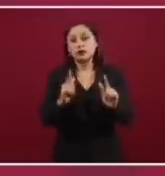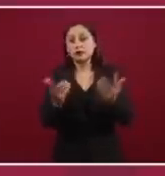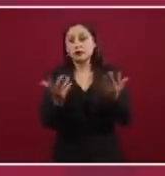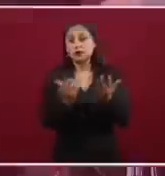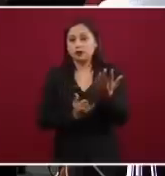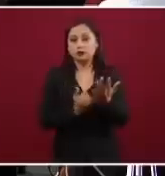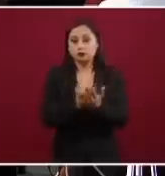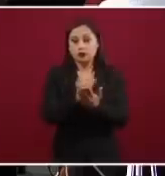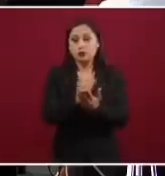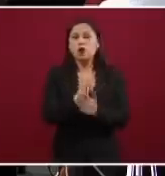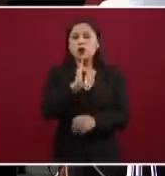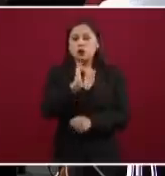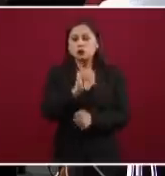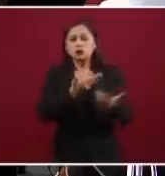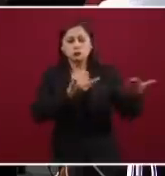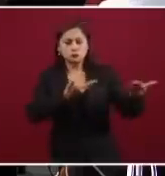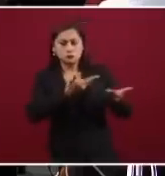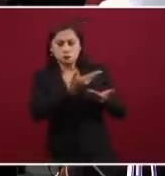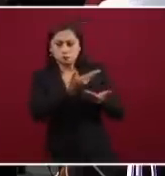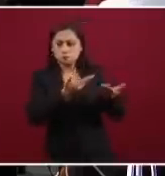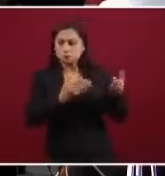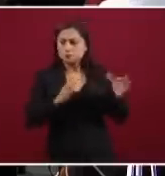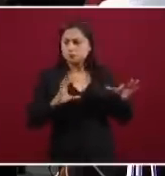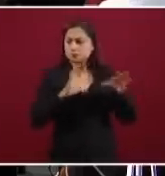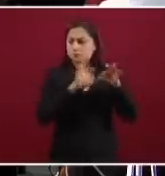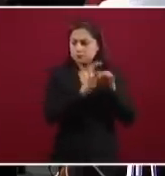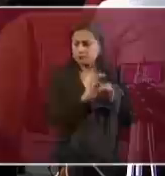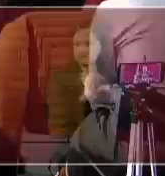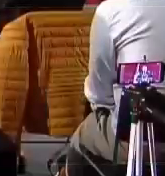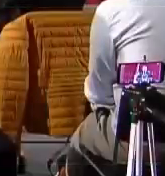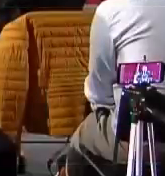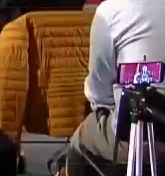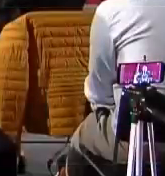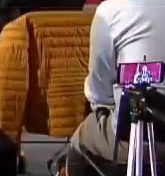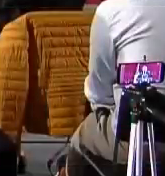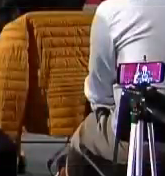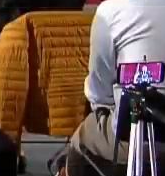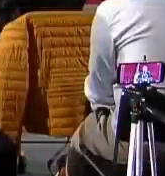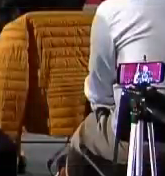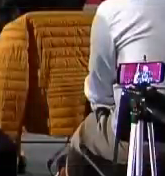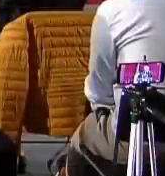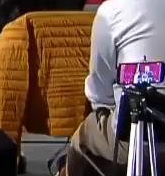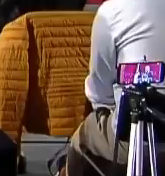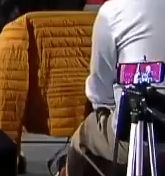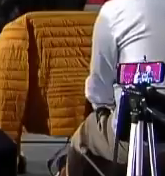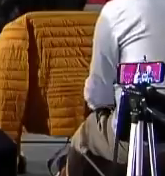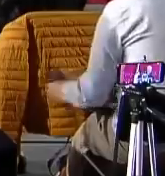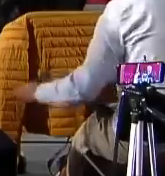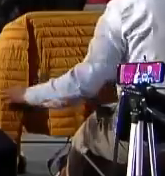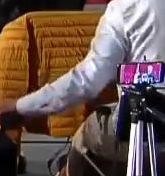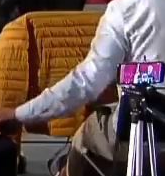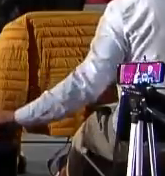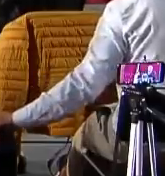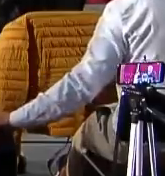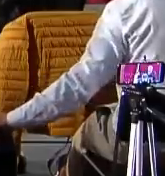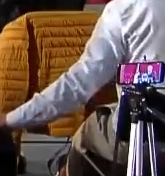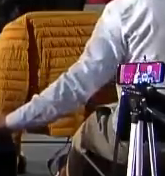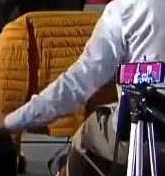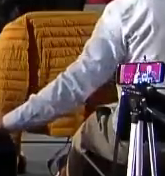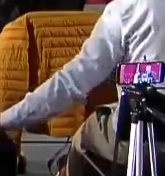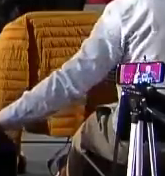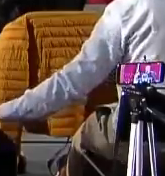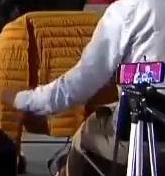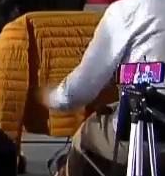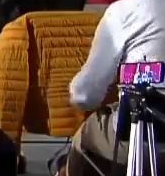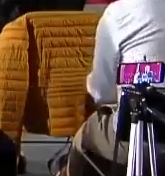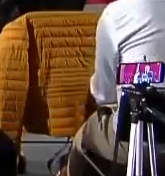Sí existe cooperación, desde luego, porque en este tema, como en otros,